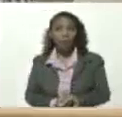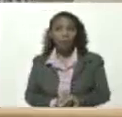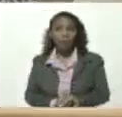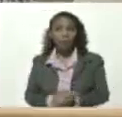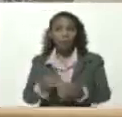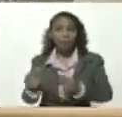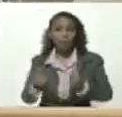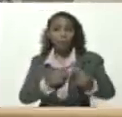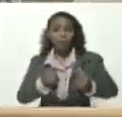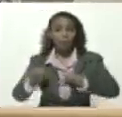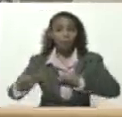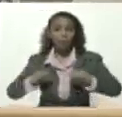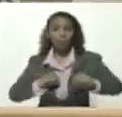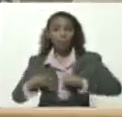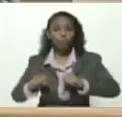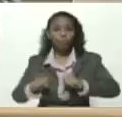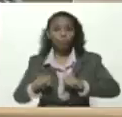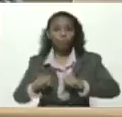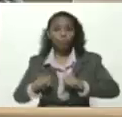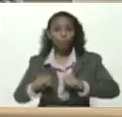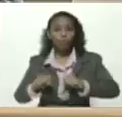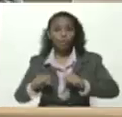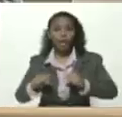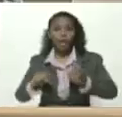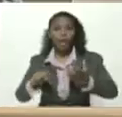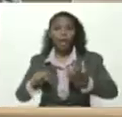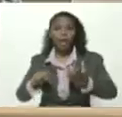activos. En particular con las Naciones Unidas,